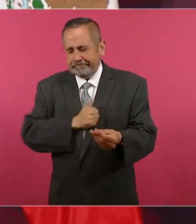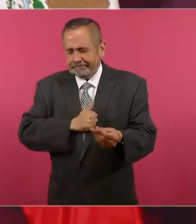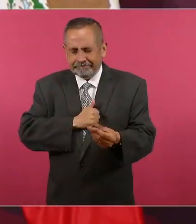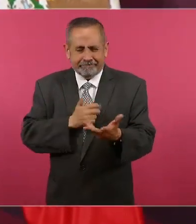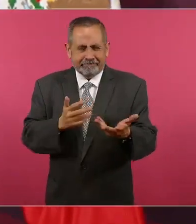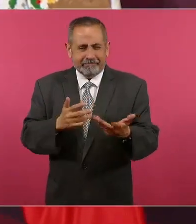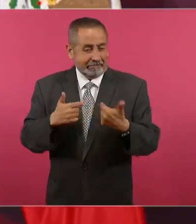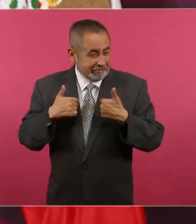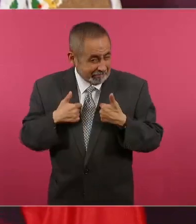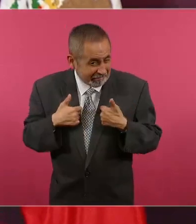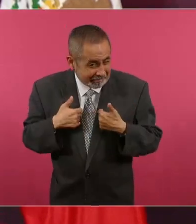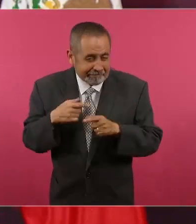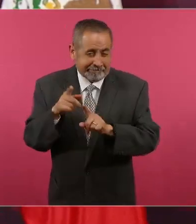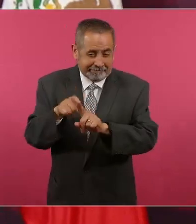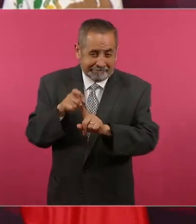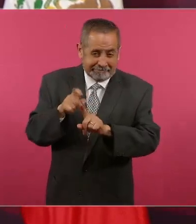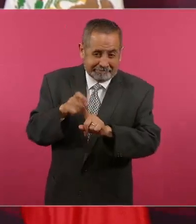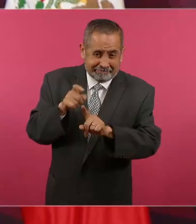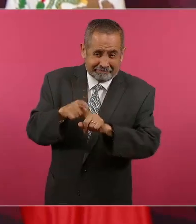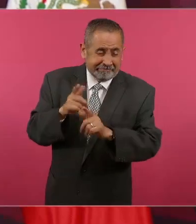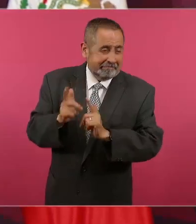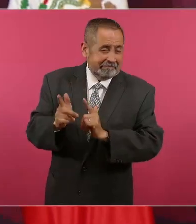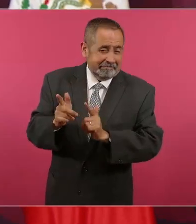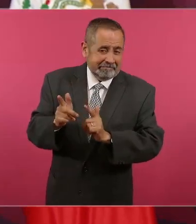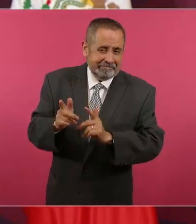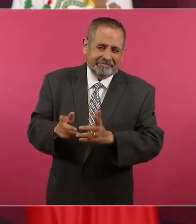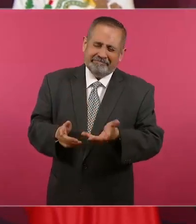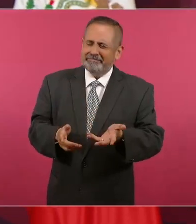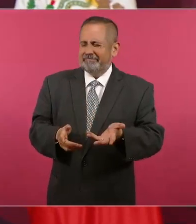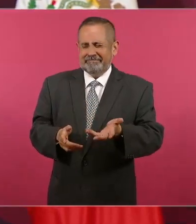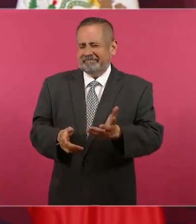que yo me burlara.